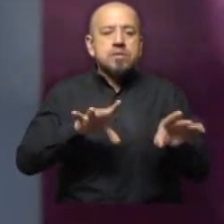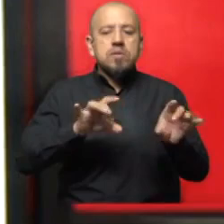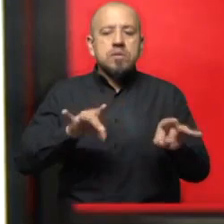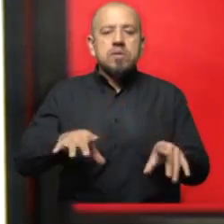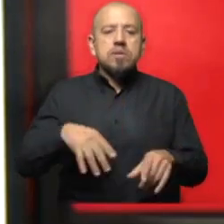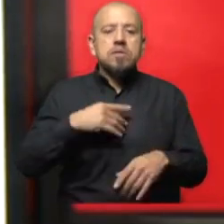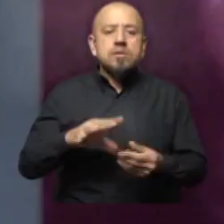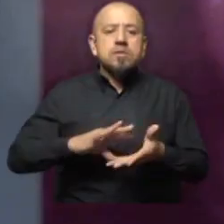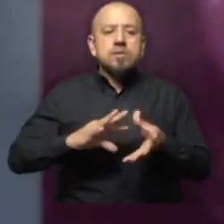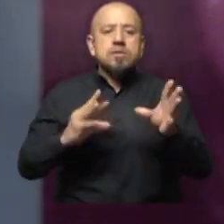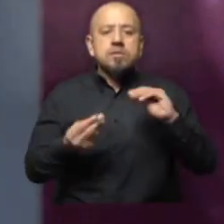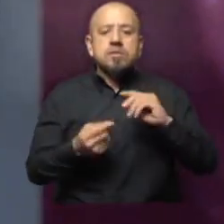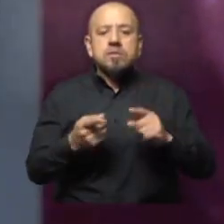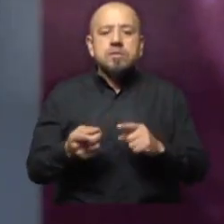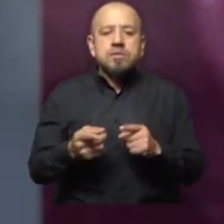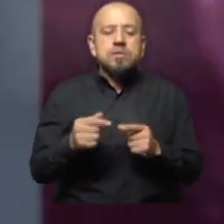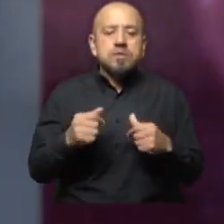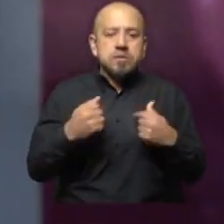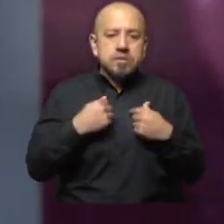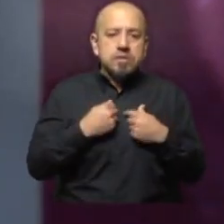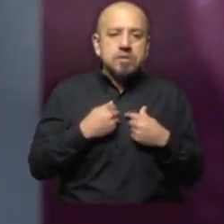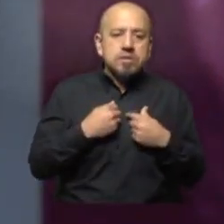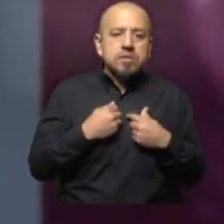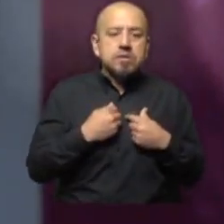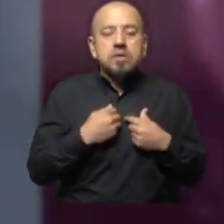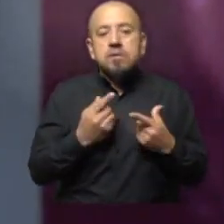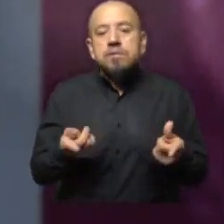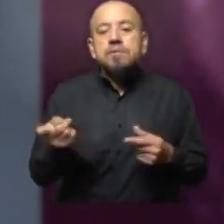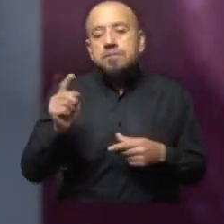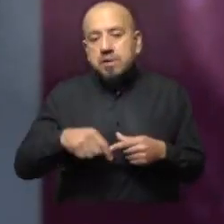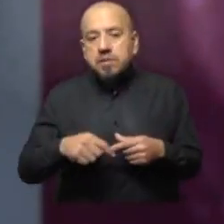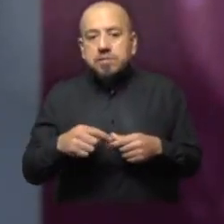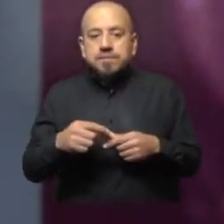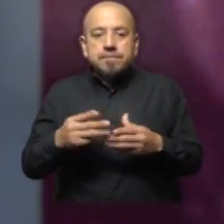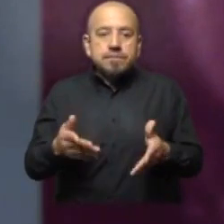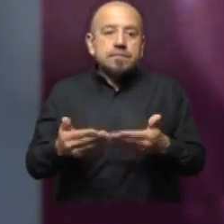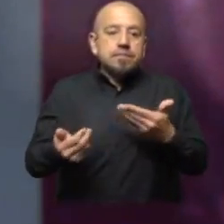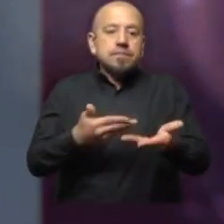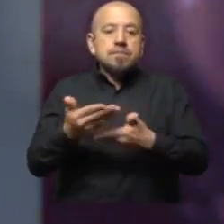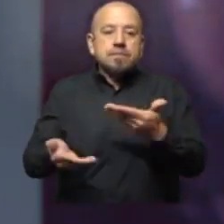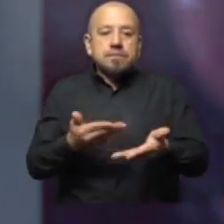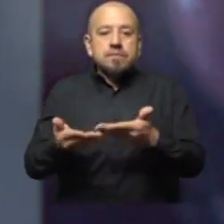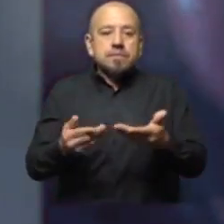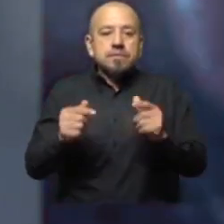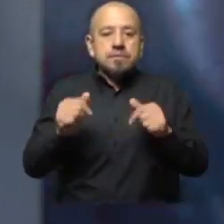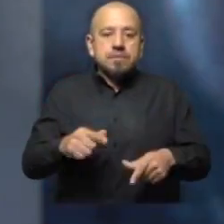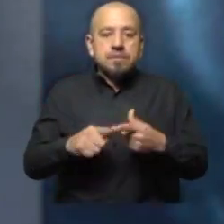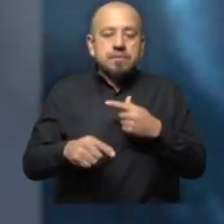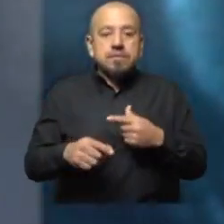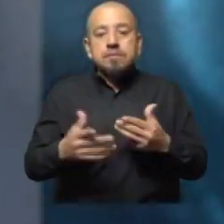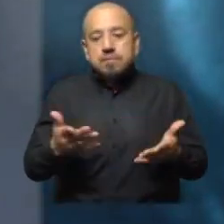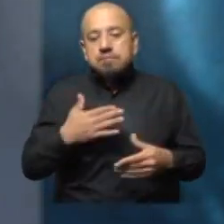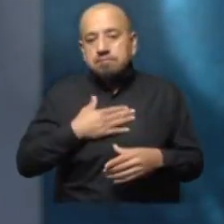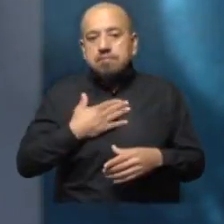adaptando y bueno a mí me gusta como vengo comparto hago esta nota lo disfruto muchísimo